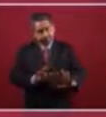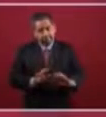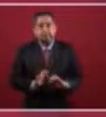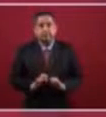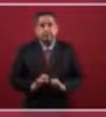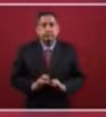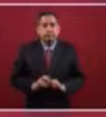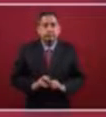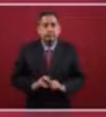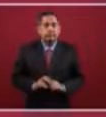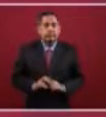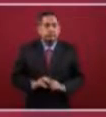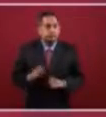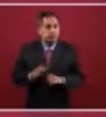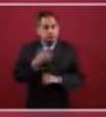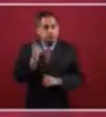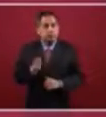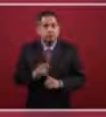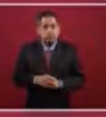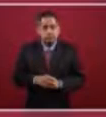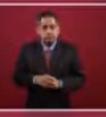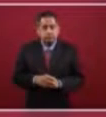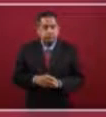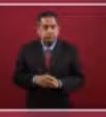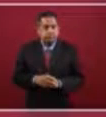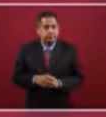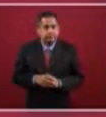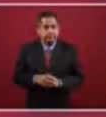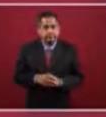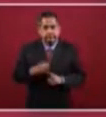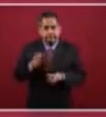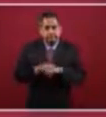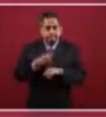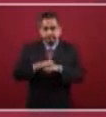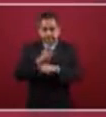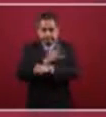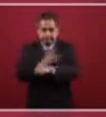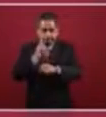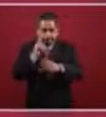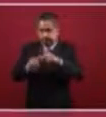Porque cada vez hay más transparencia.